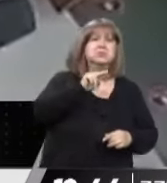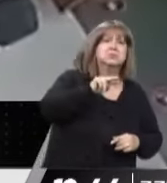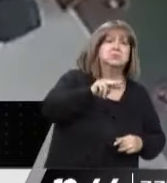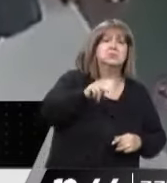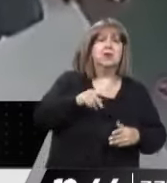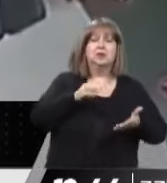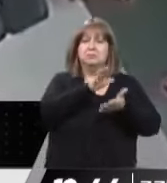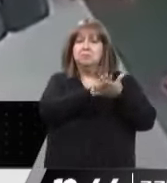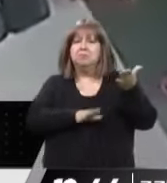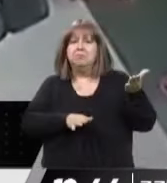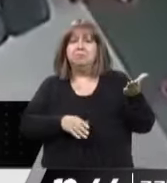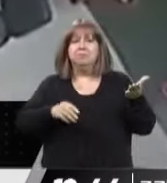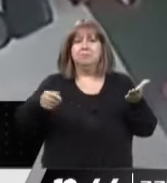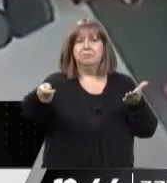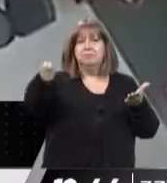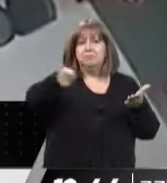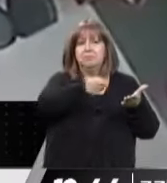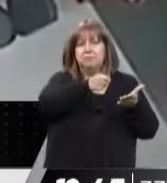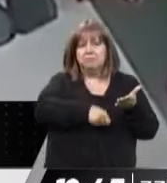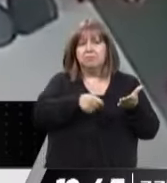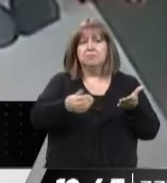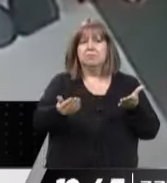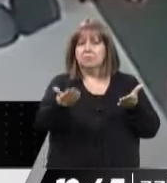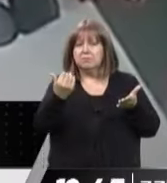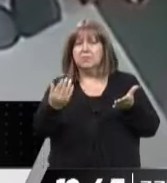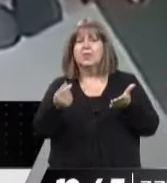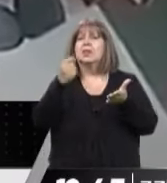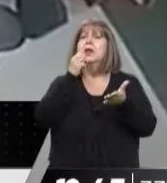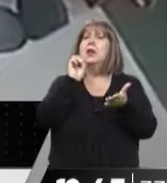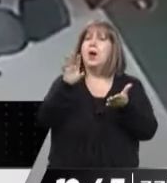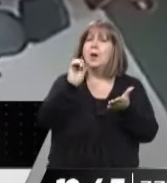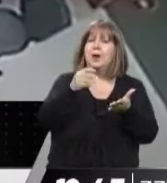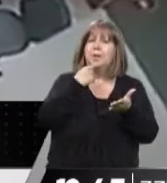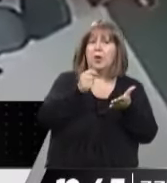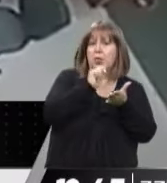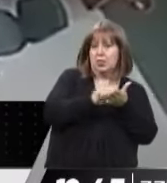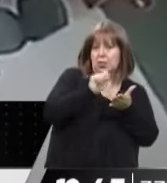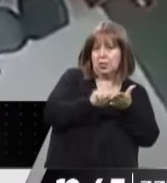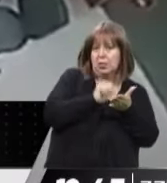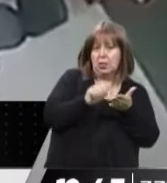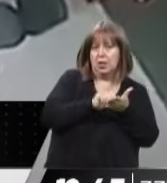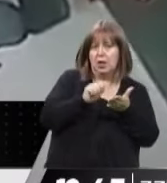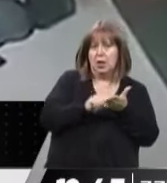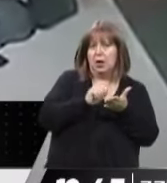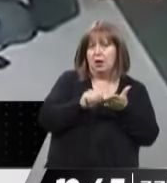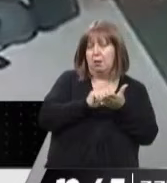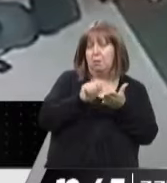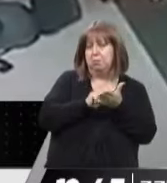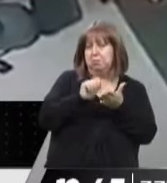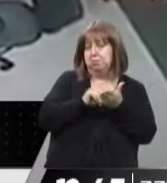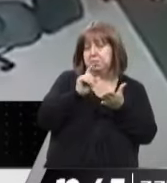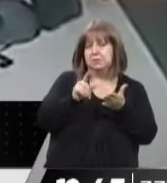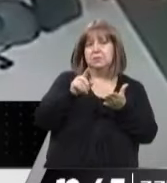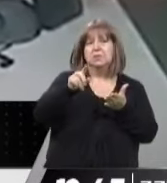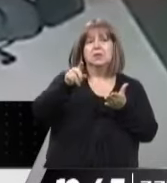Pero prestando el nombre del hospital sería por demasiado eso, raro. Es muy raro que involucren en esa situación. Y al nombre de un paciente